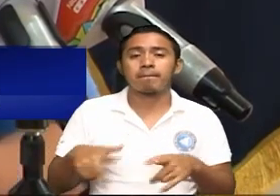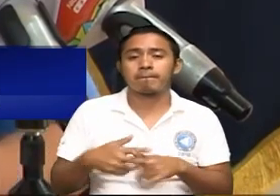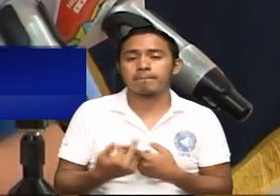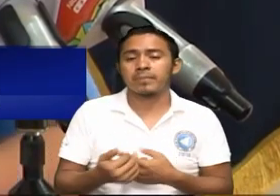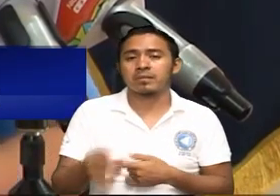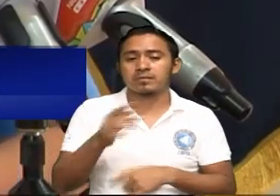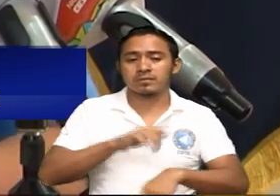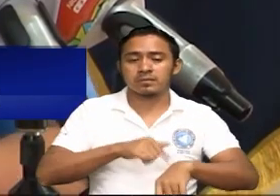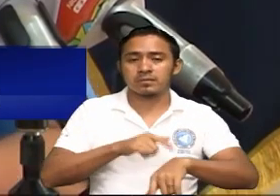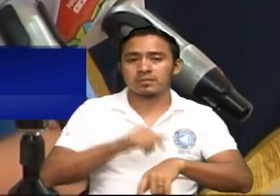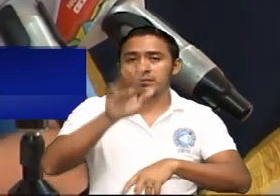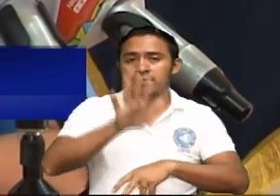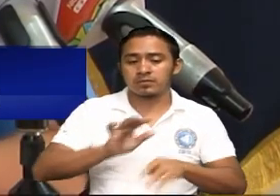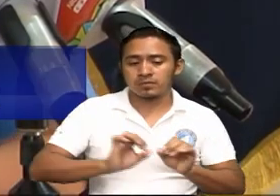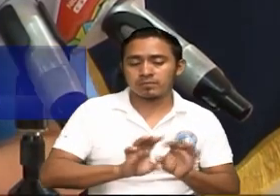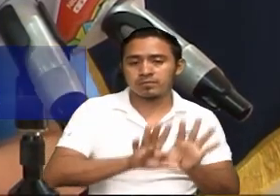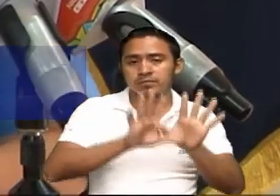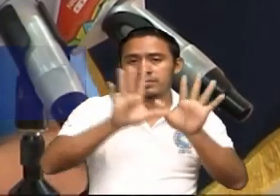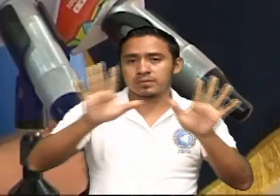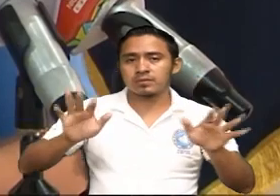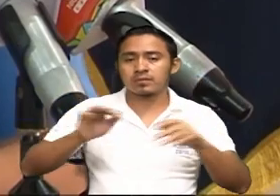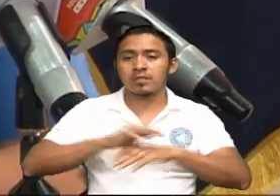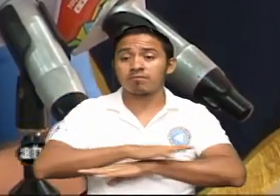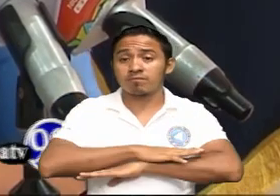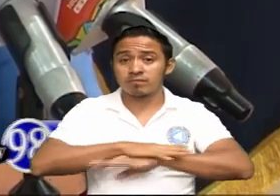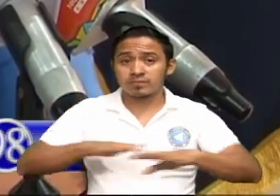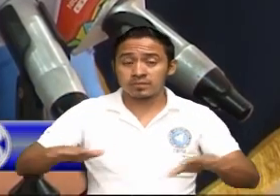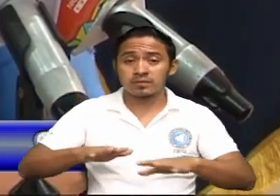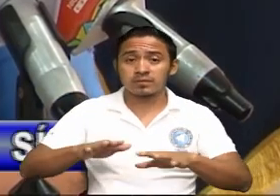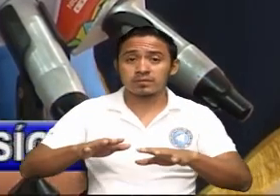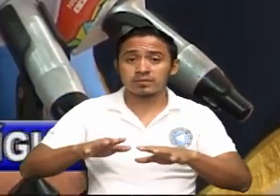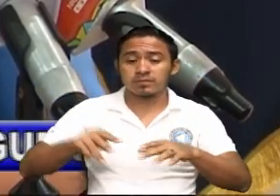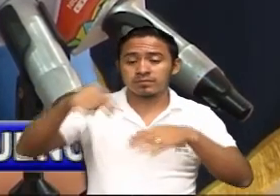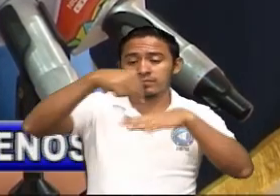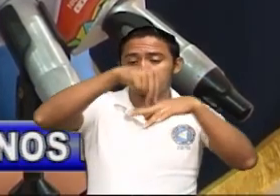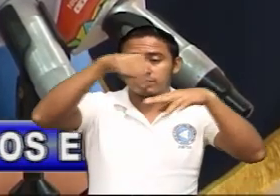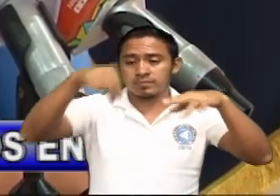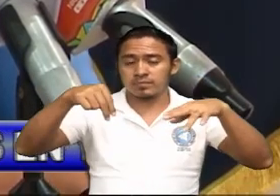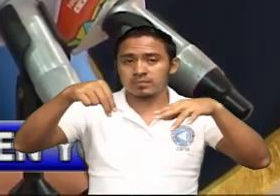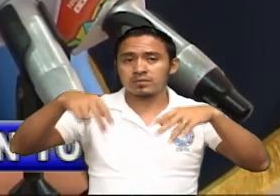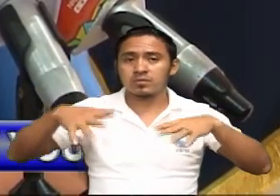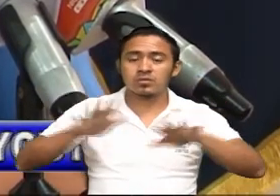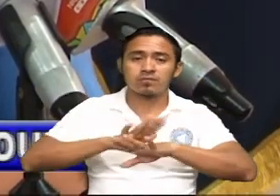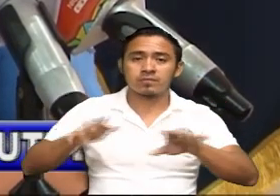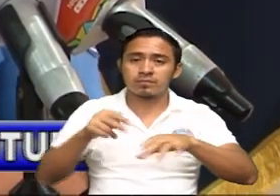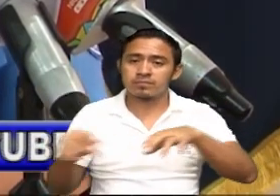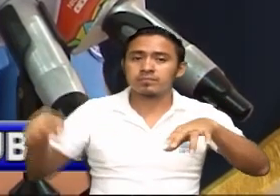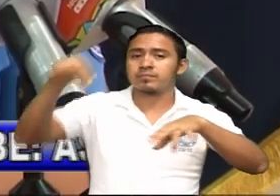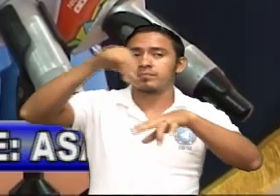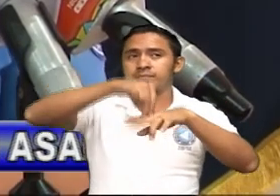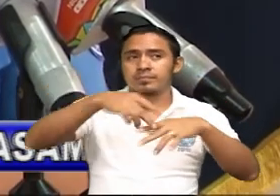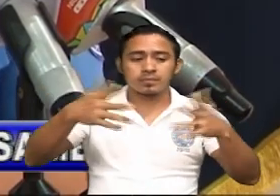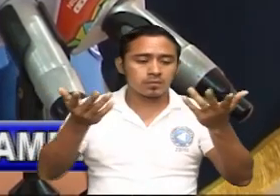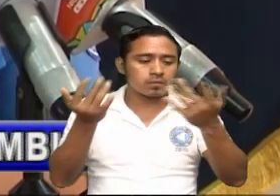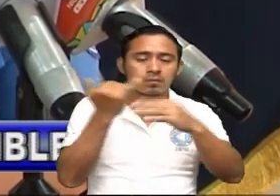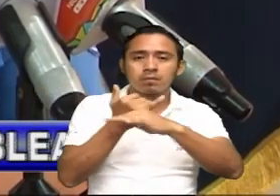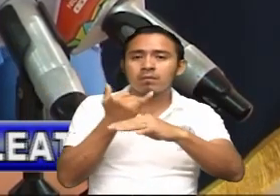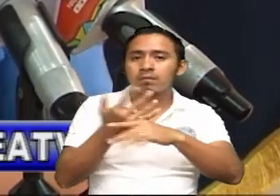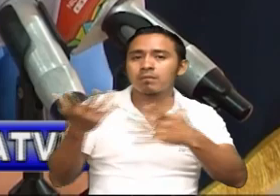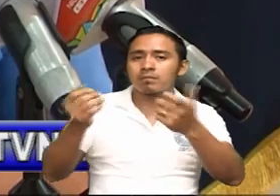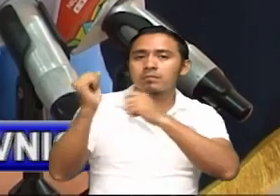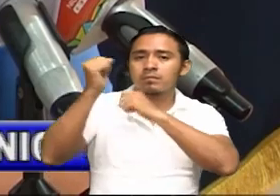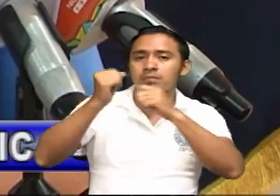de las 5 de la mañana hasta que finalice la bajada y subida de la imagen de Santo Domingo de